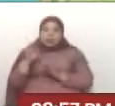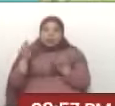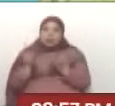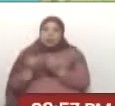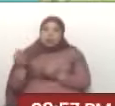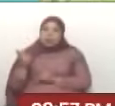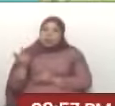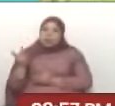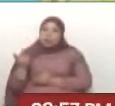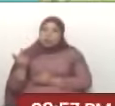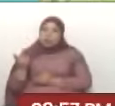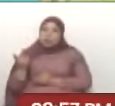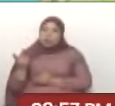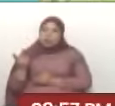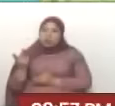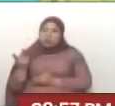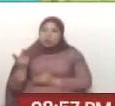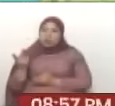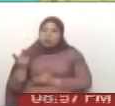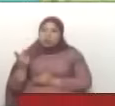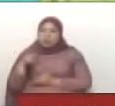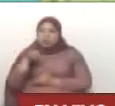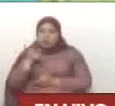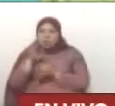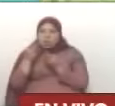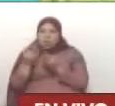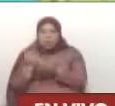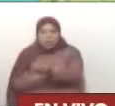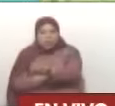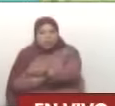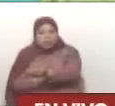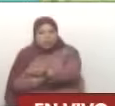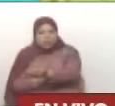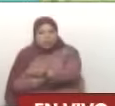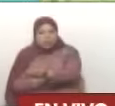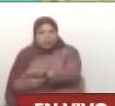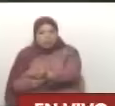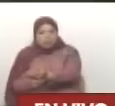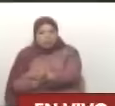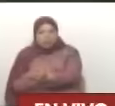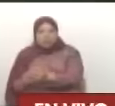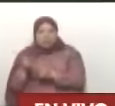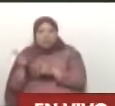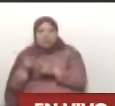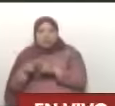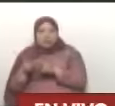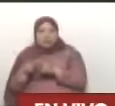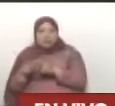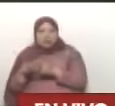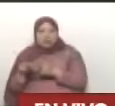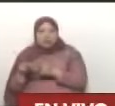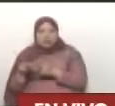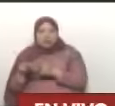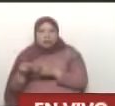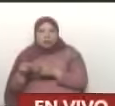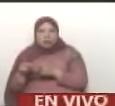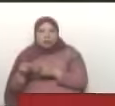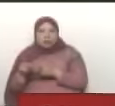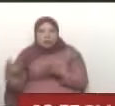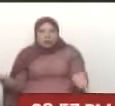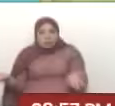Carmen Teresa? Mariangelis, ¿son hermanas? Prima, hermana,